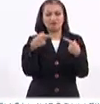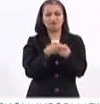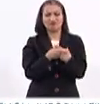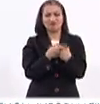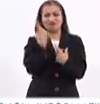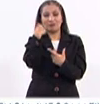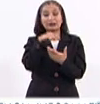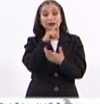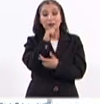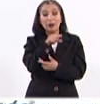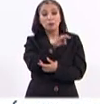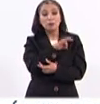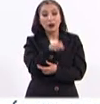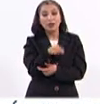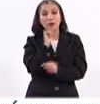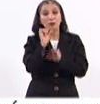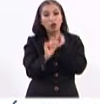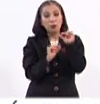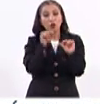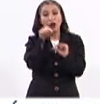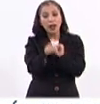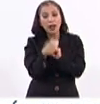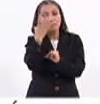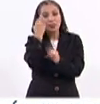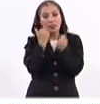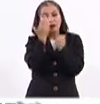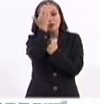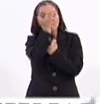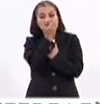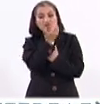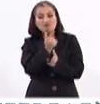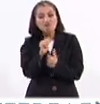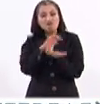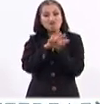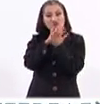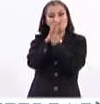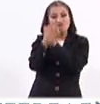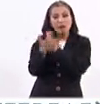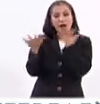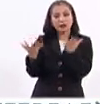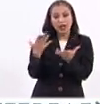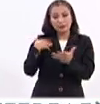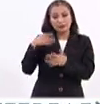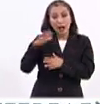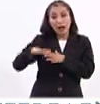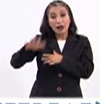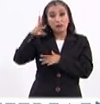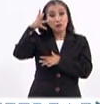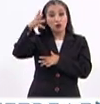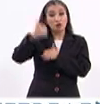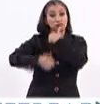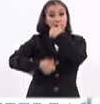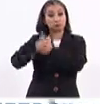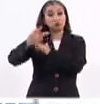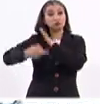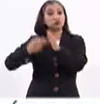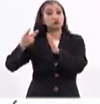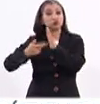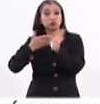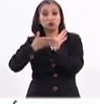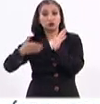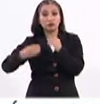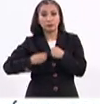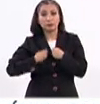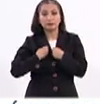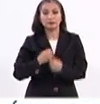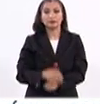malinterpreta, sino que puedan ir adquiriendo habilidades, que puedan ir generando condiciones para una práctica sistemática a lo largo de